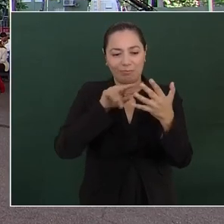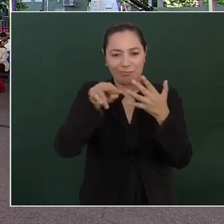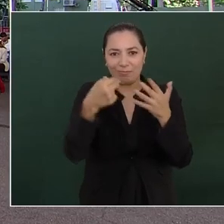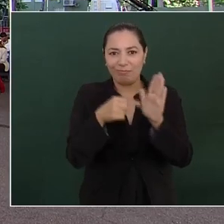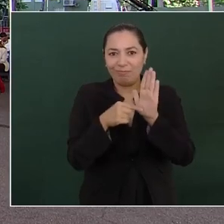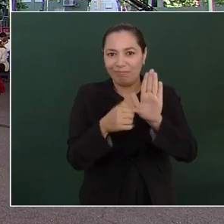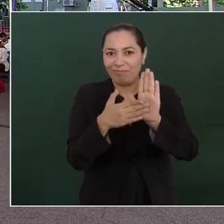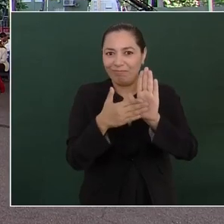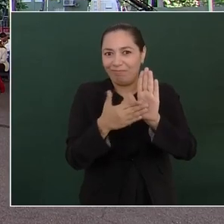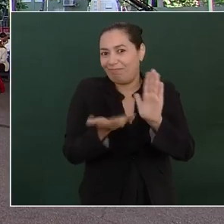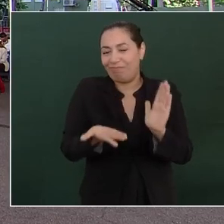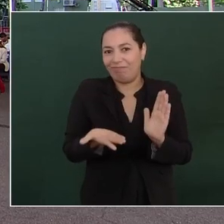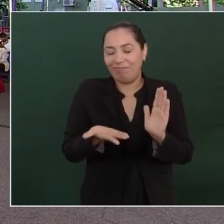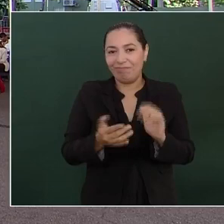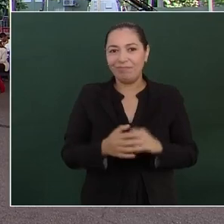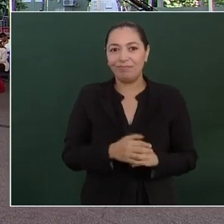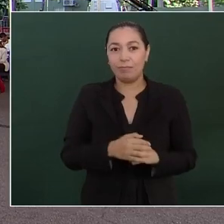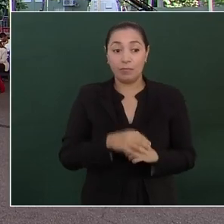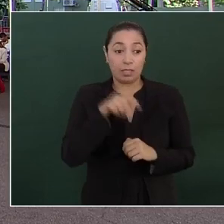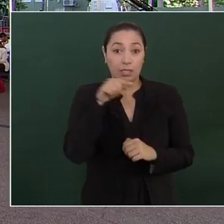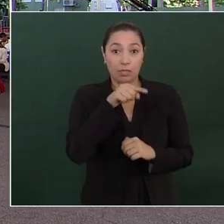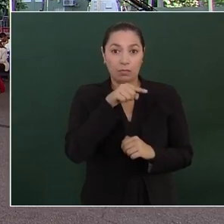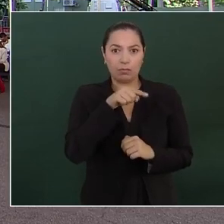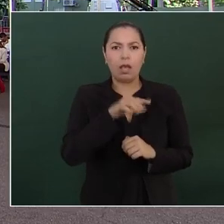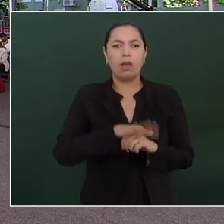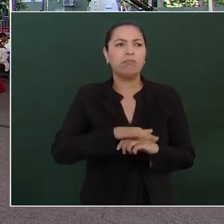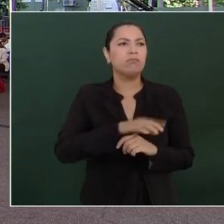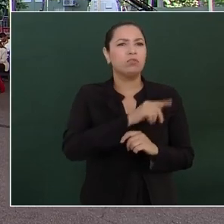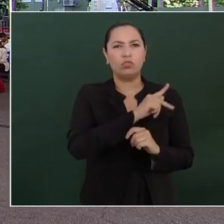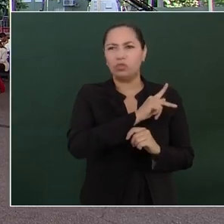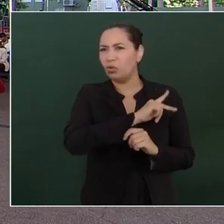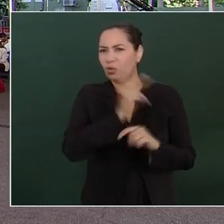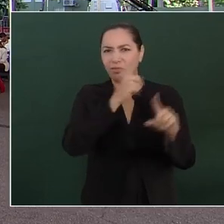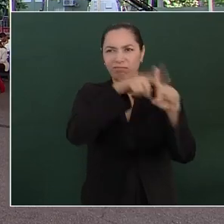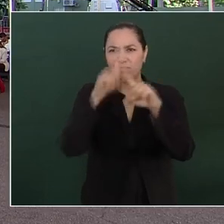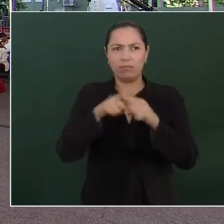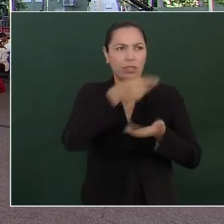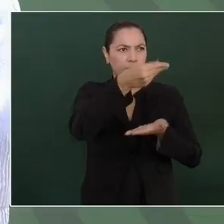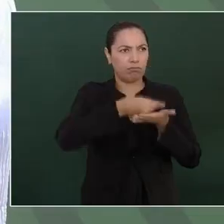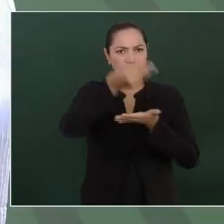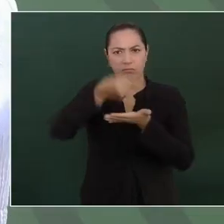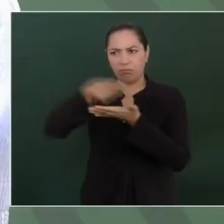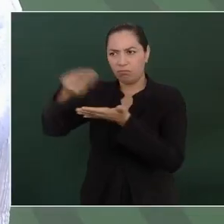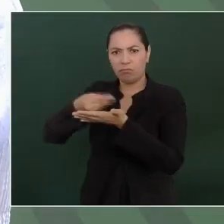Ellos le solicitan a todas las dependencias información.